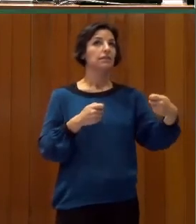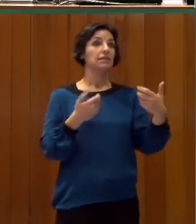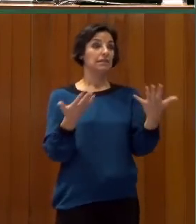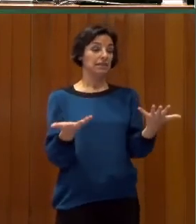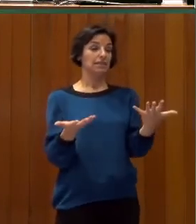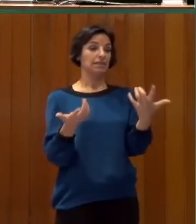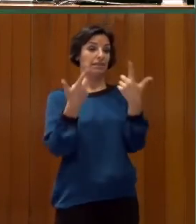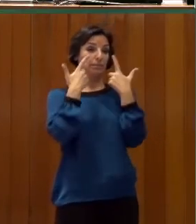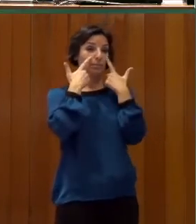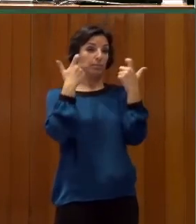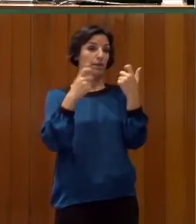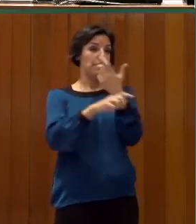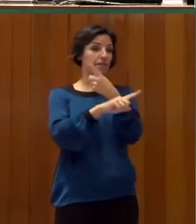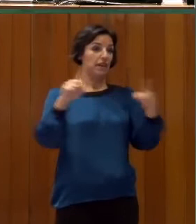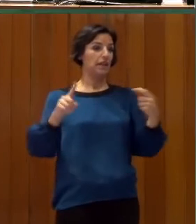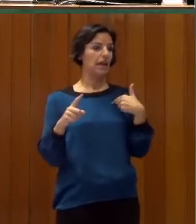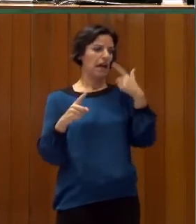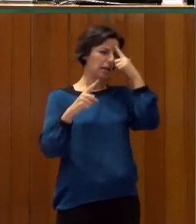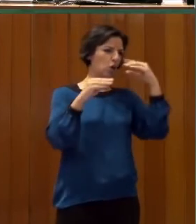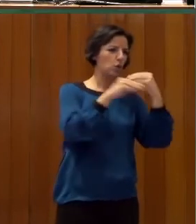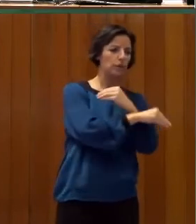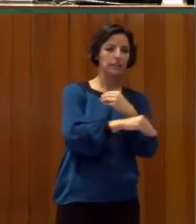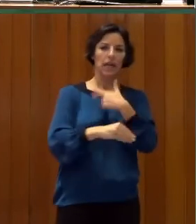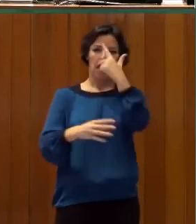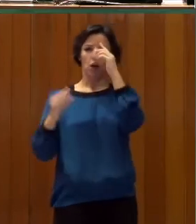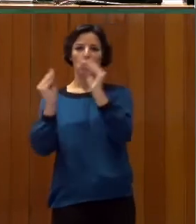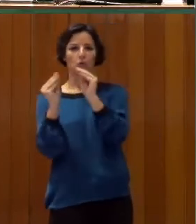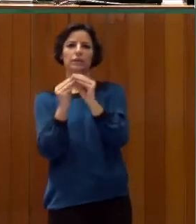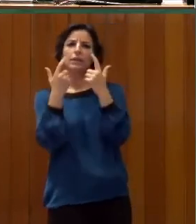la congruente y la incongruente son significativas.